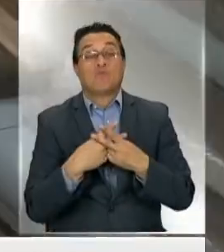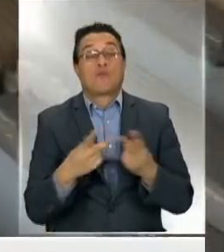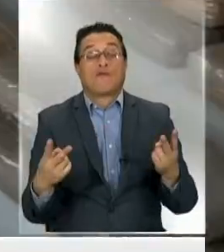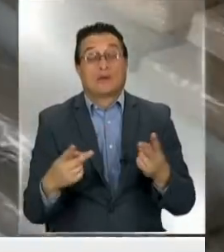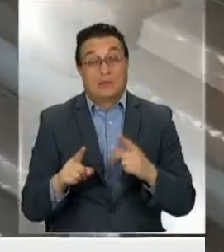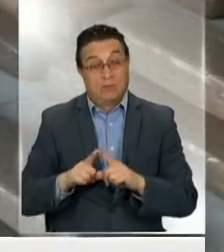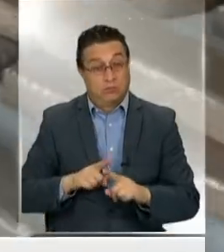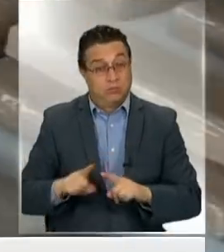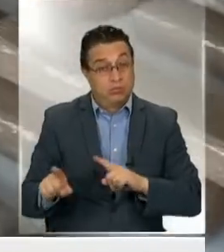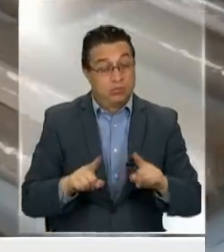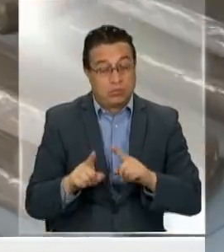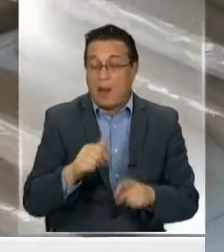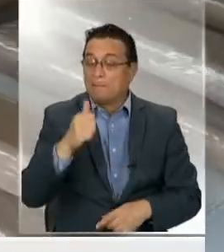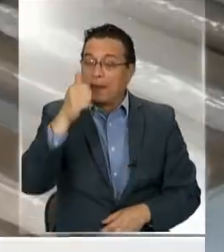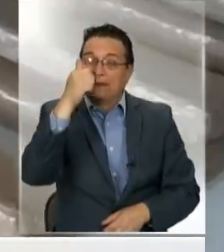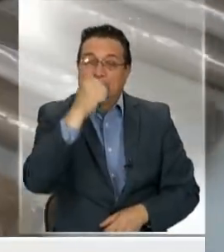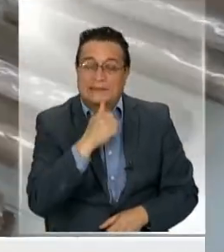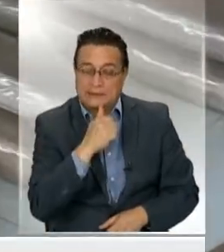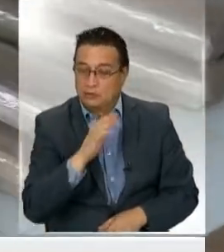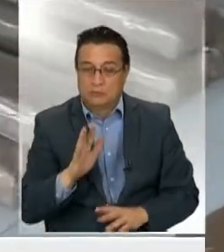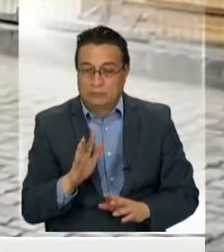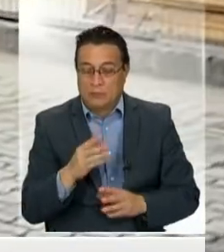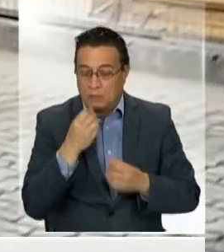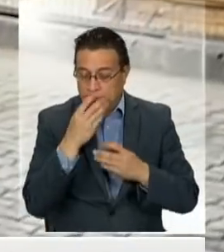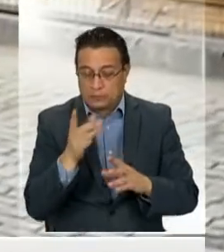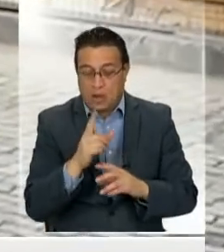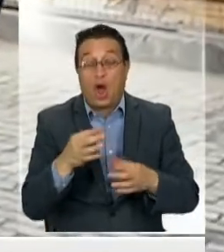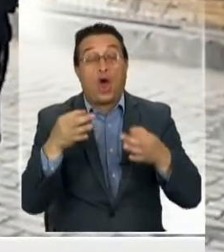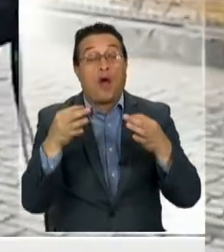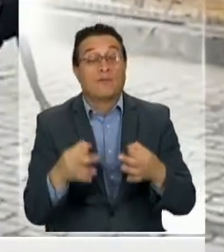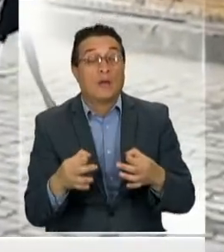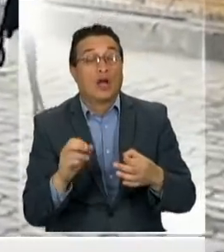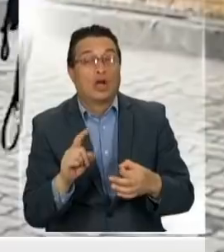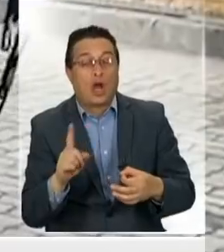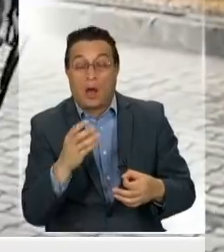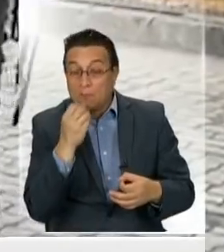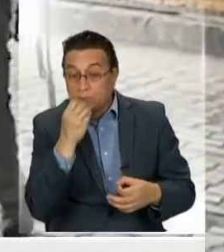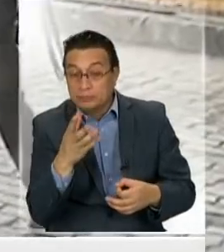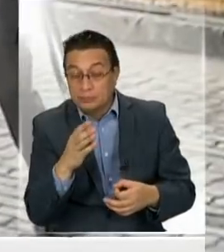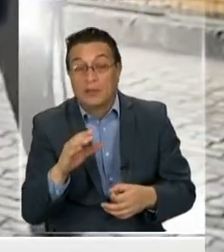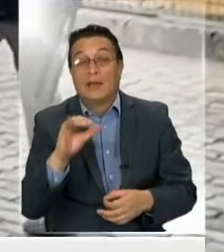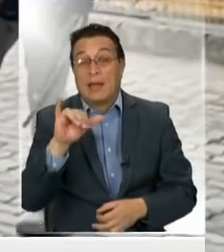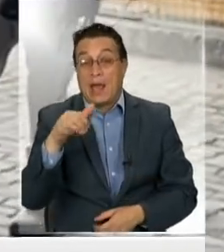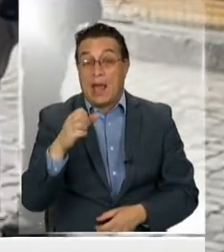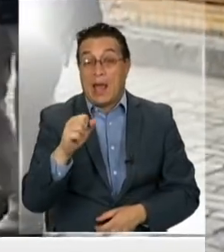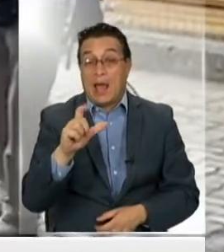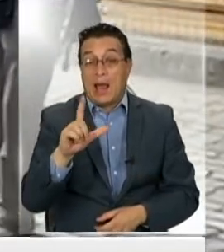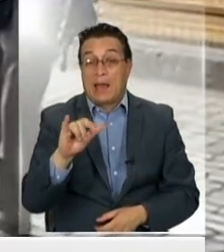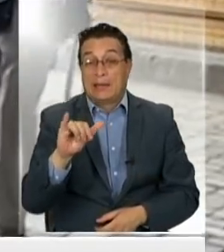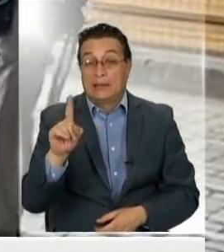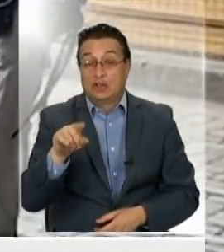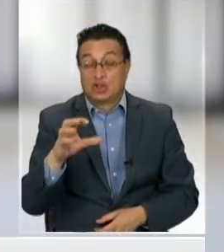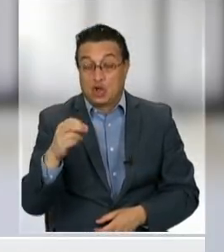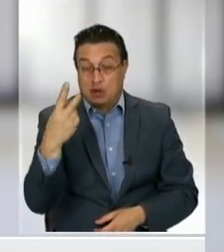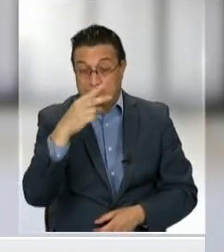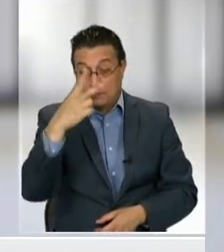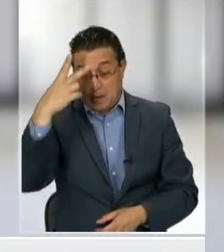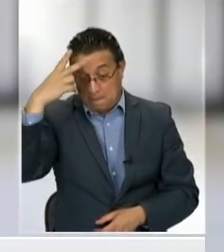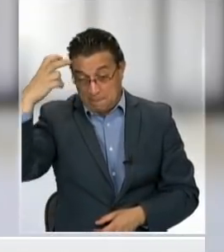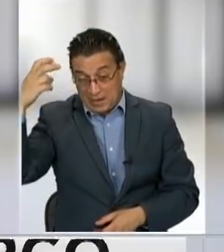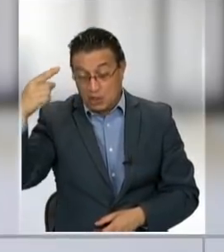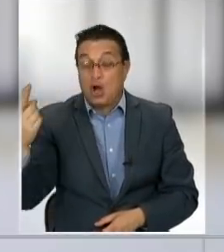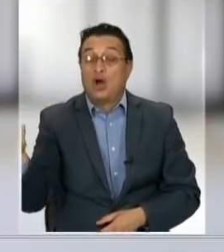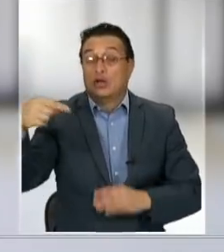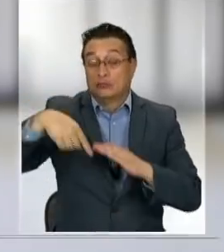que tienen carácter de secreta, por lo mismo no han querido confirmar o descartar si el cartel de Jalisco irrumpió en nuestro país. Hay que ser